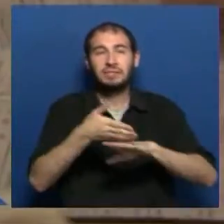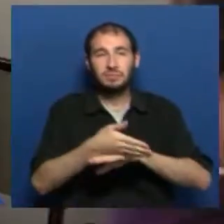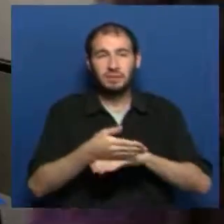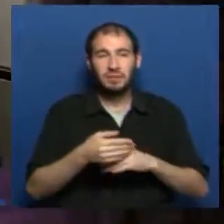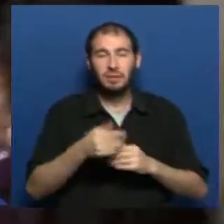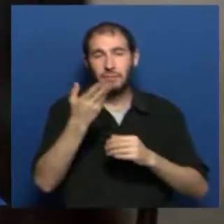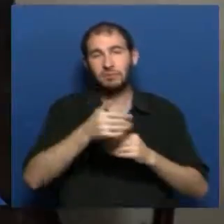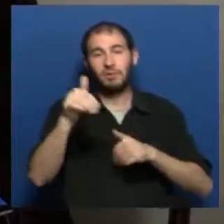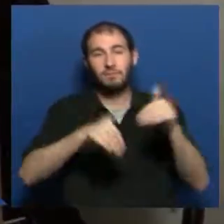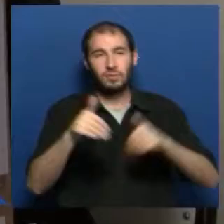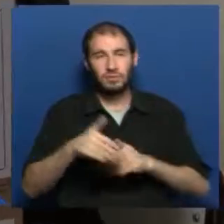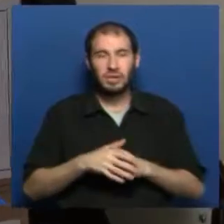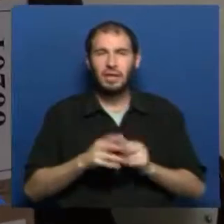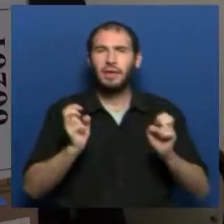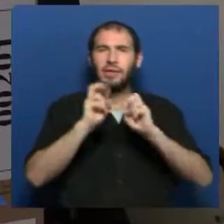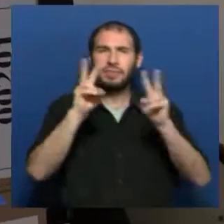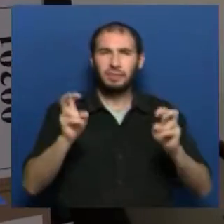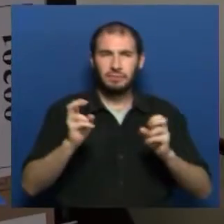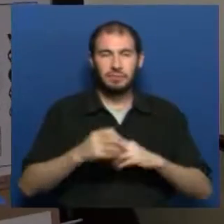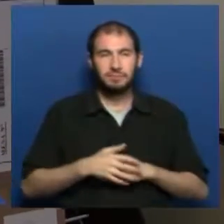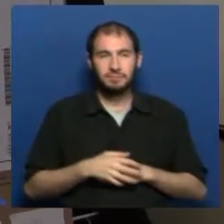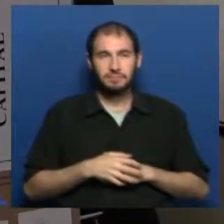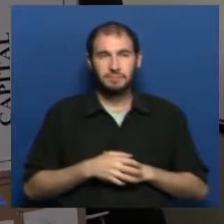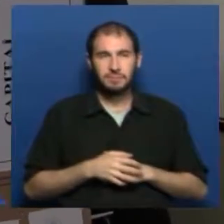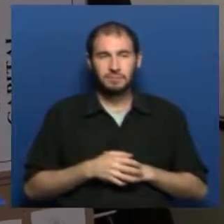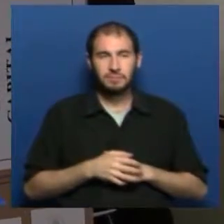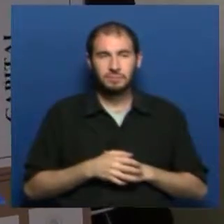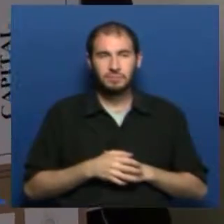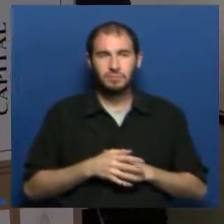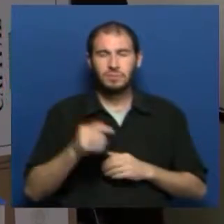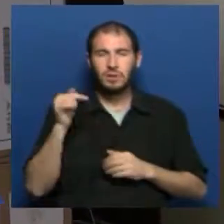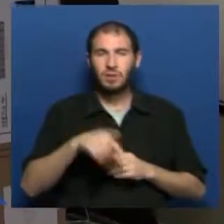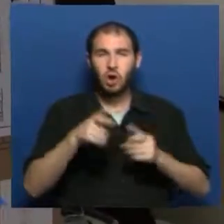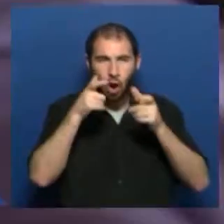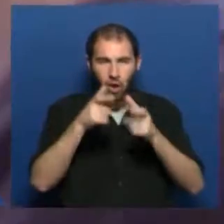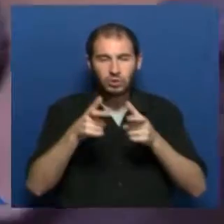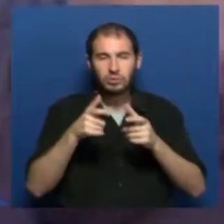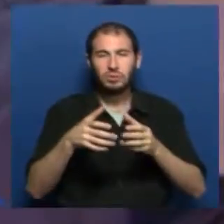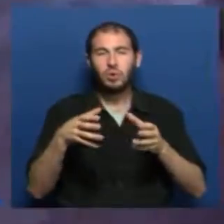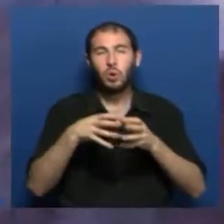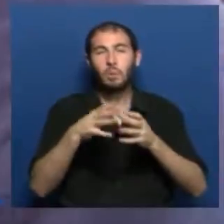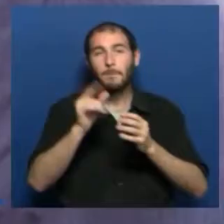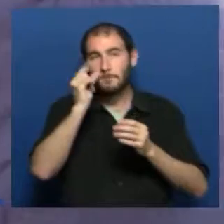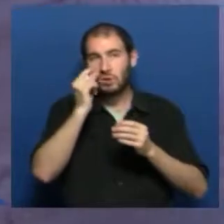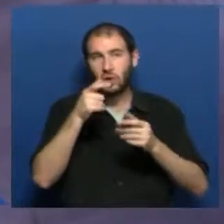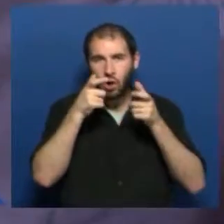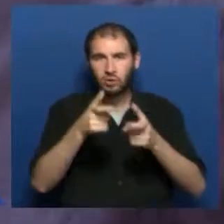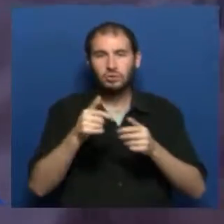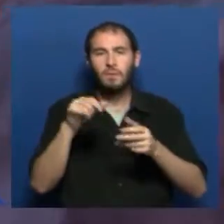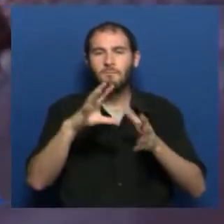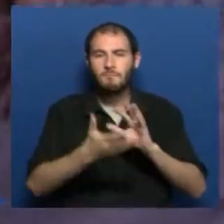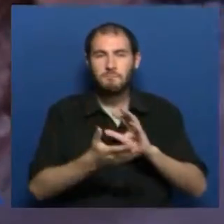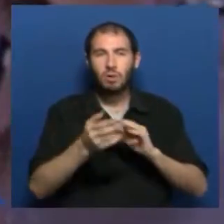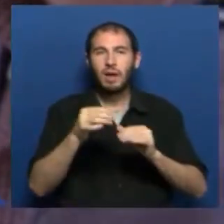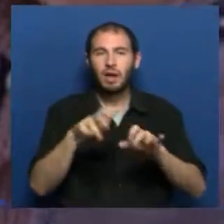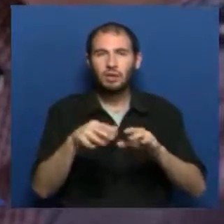parte de los electores, el tema de el poder controlar por parte de los partidos políticos cuál es el sistema